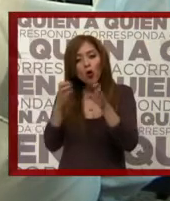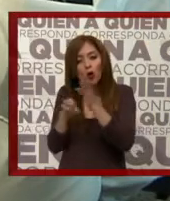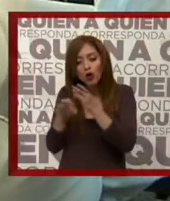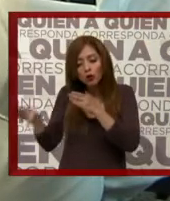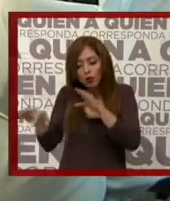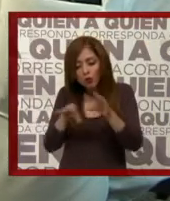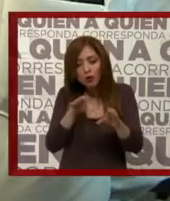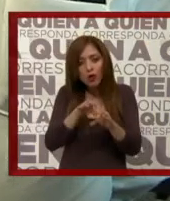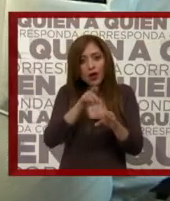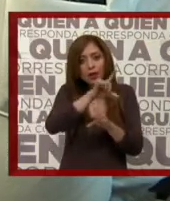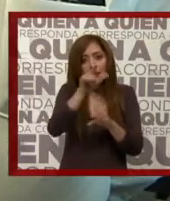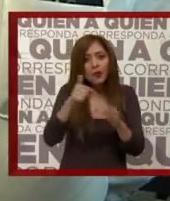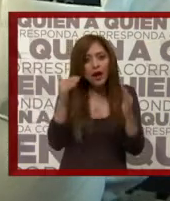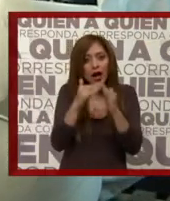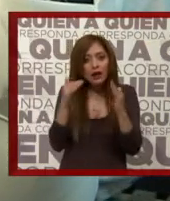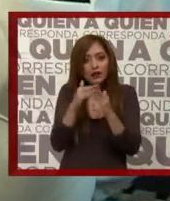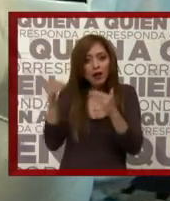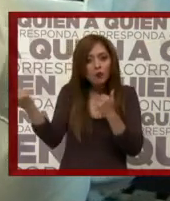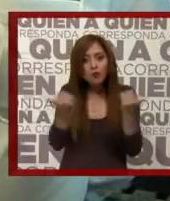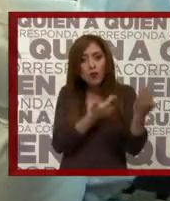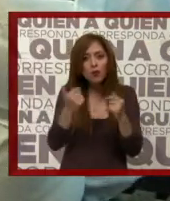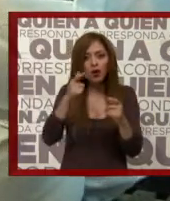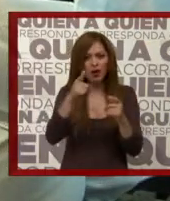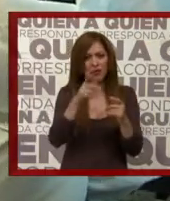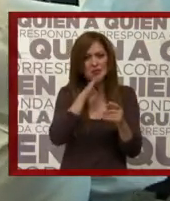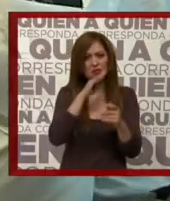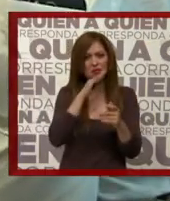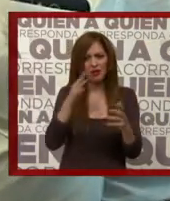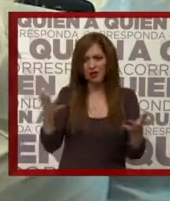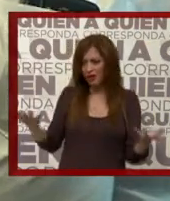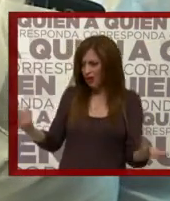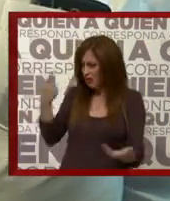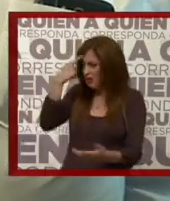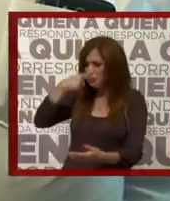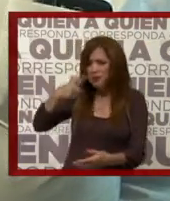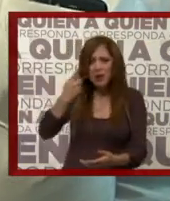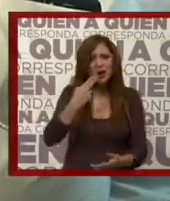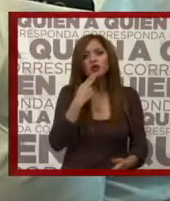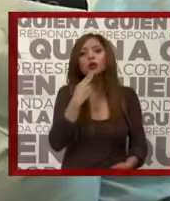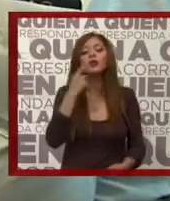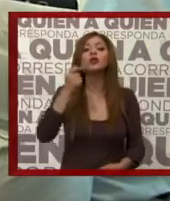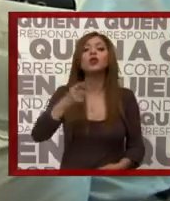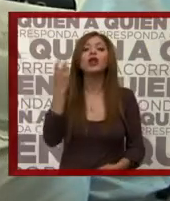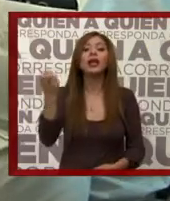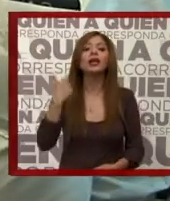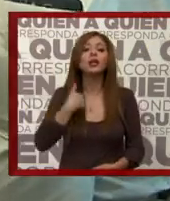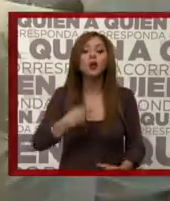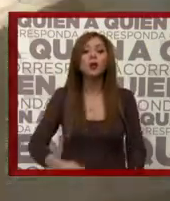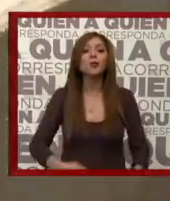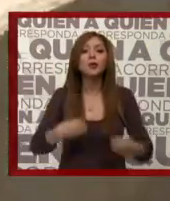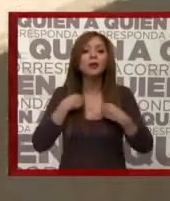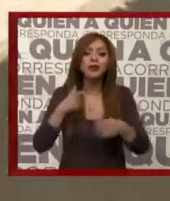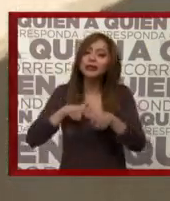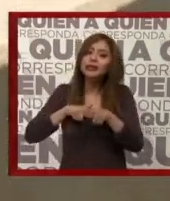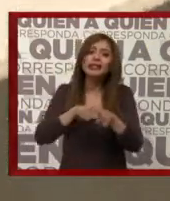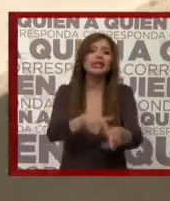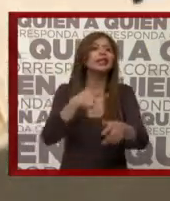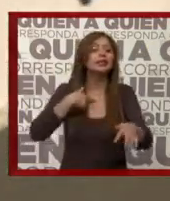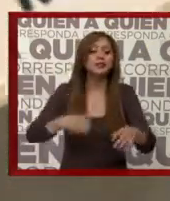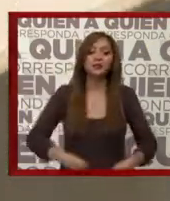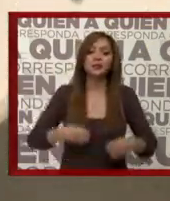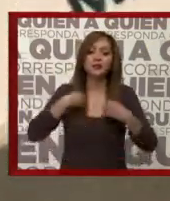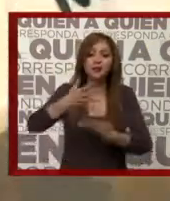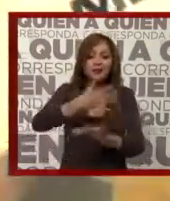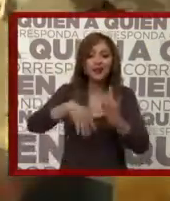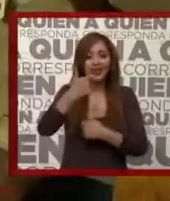tráiler a guardárselo en la casa, entre puras latas. Entonces mi mamá decía, pero ¿y esto para qué sirve? De eso voy a vivir. Y de eso he vivido. Hecho en México,